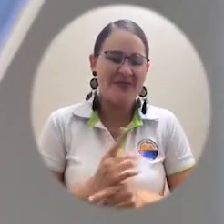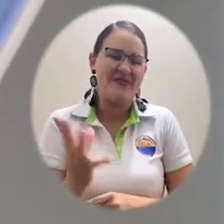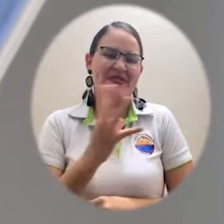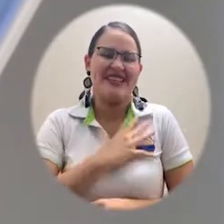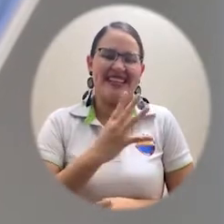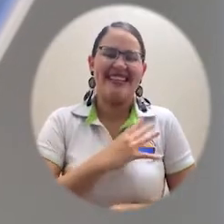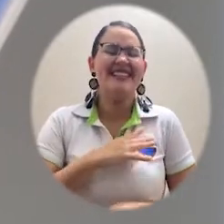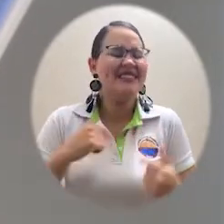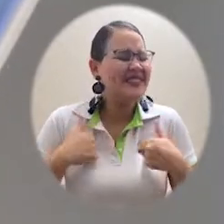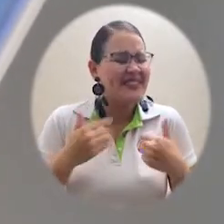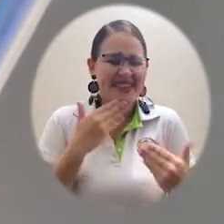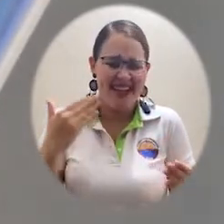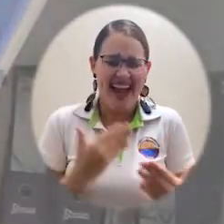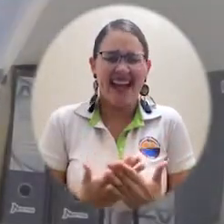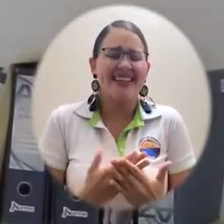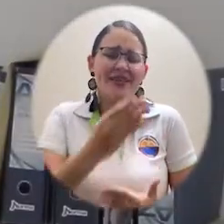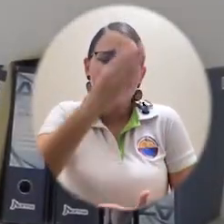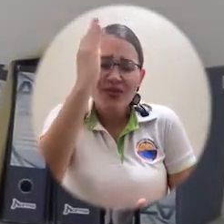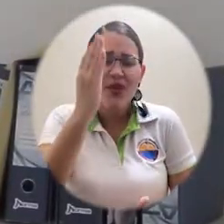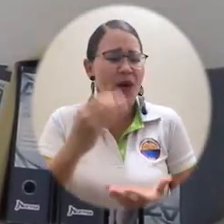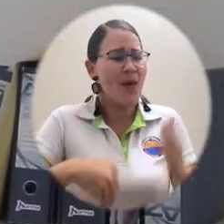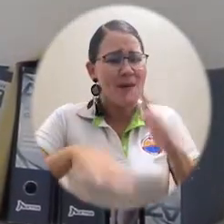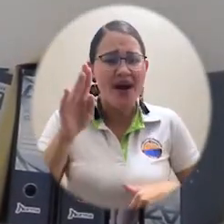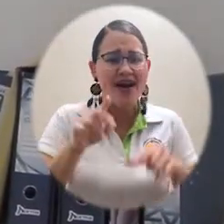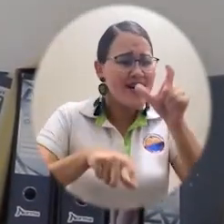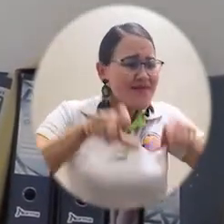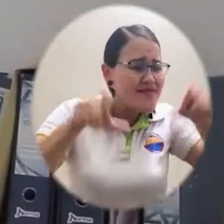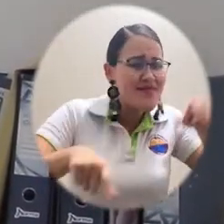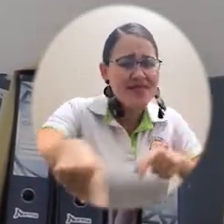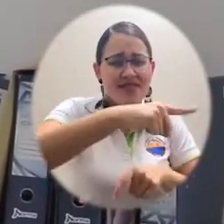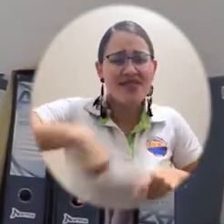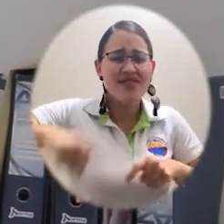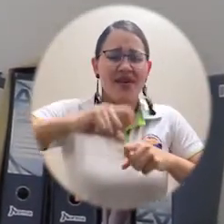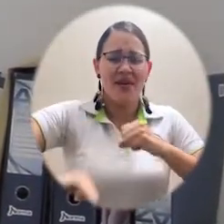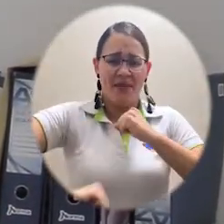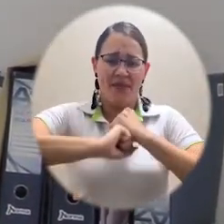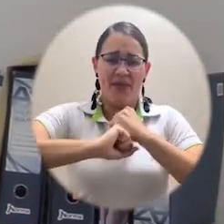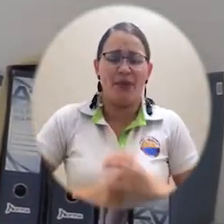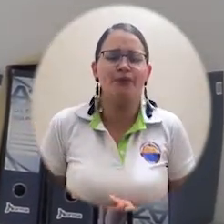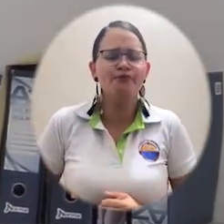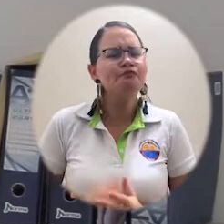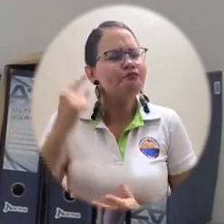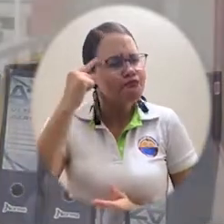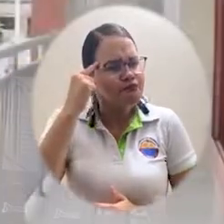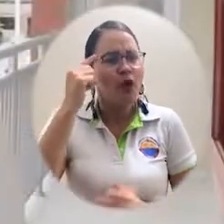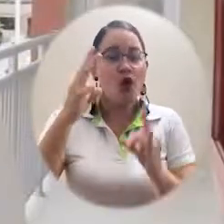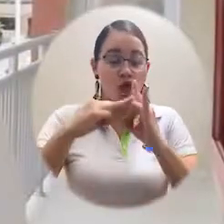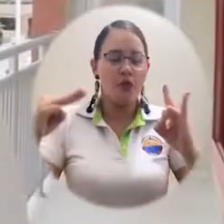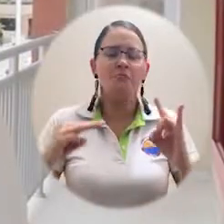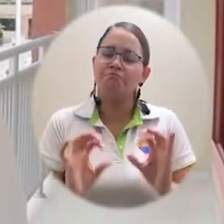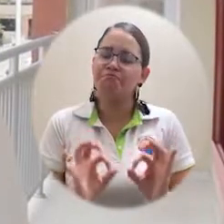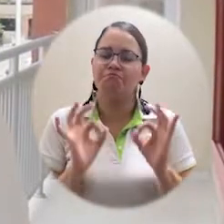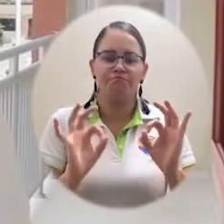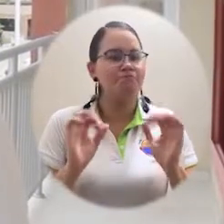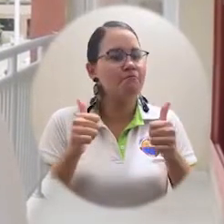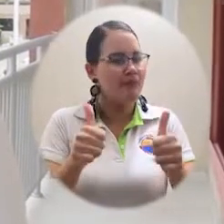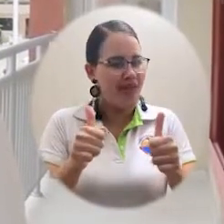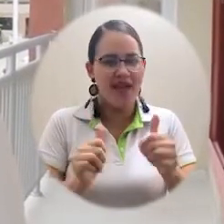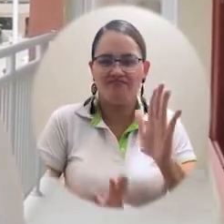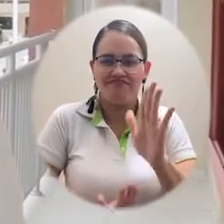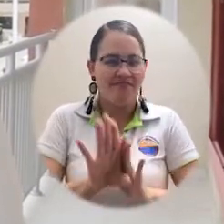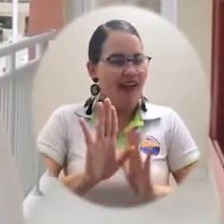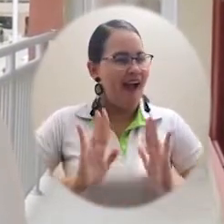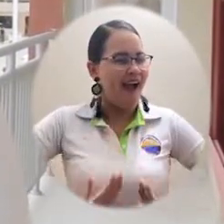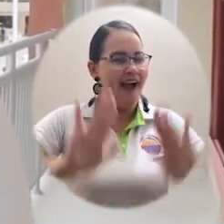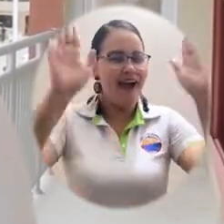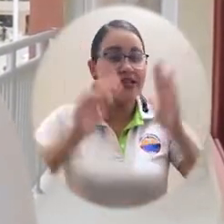esperaba, pues sucedió y pues estoy agradecido con Dios y con todas las personas que hicieron posible esto. La universidad va por buen camino, creo que